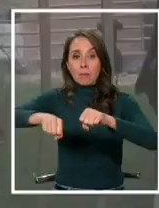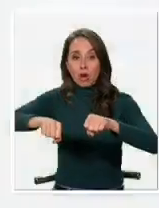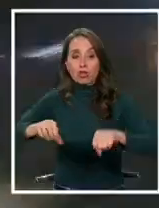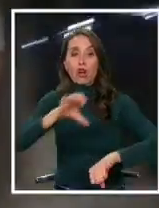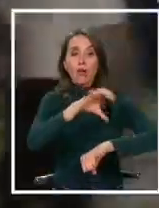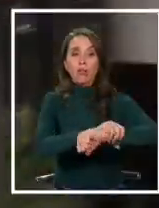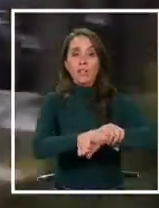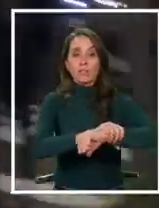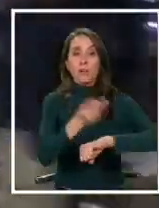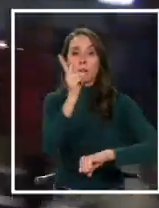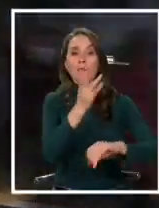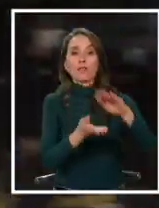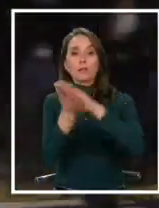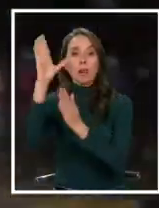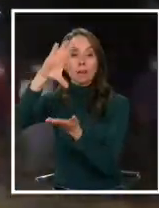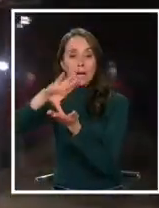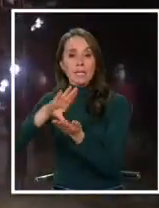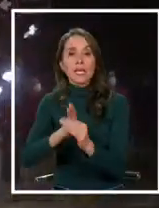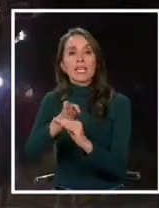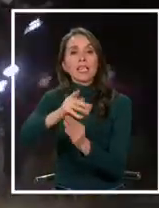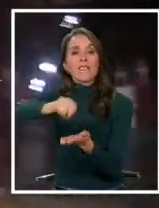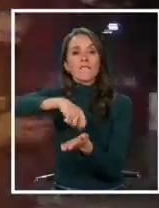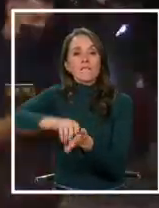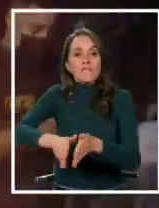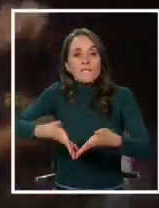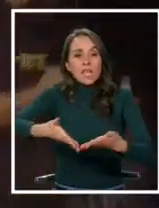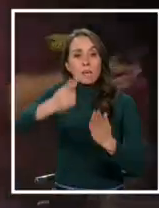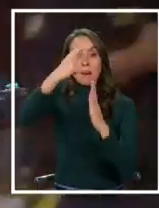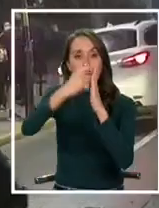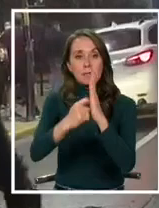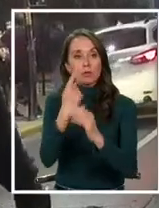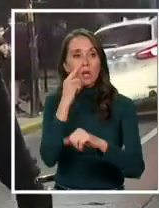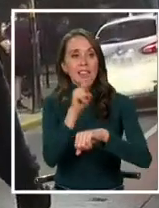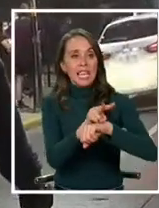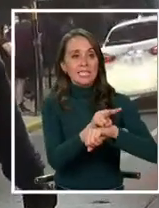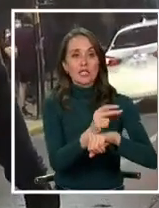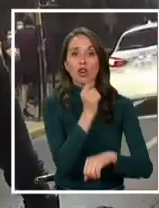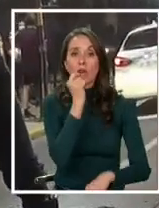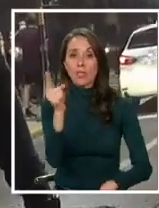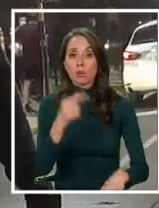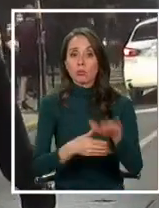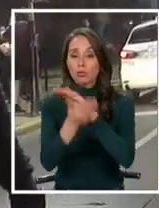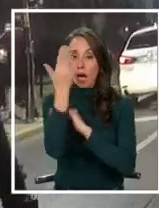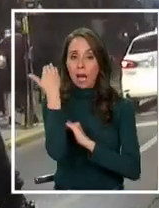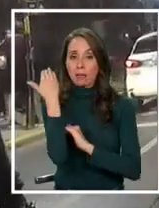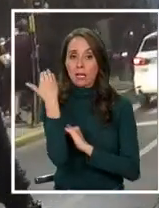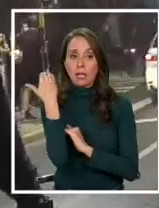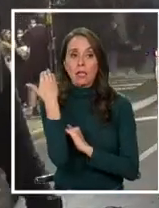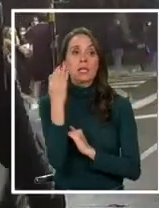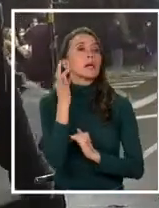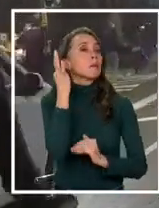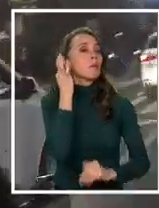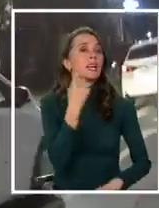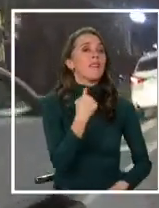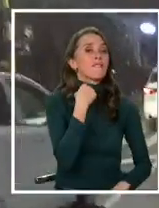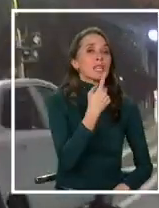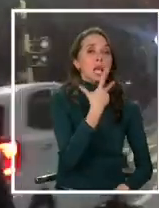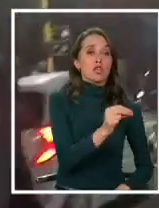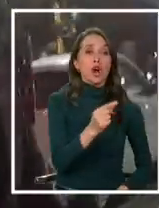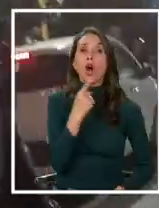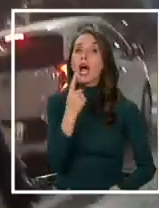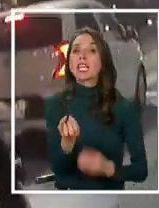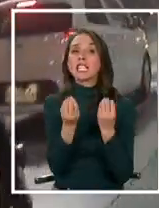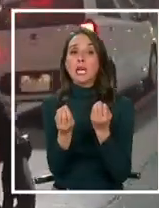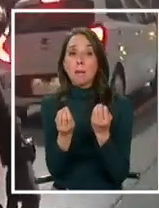pero quedó solo con arraigo nacional y firma mensual Incluso un testigo lo denunció esa vez ante la negativa de la Qué